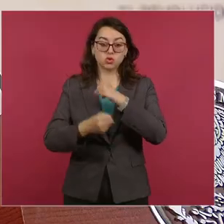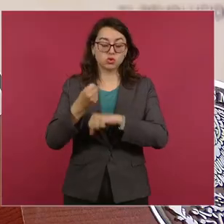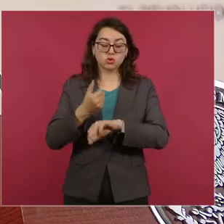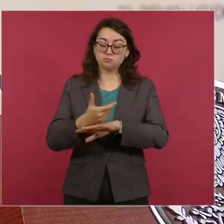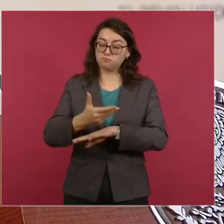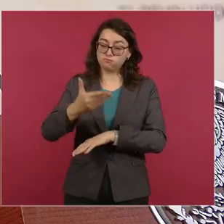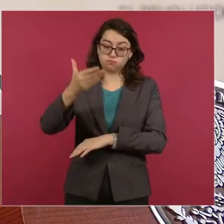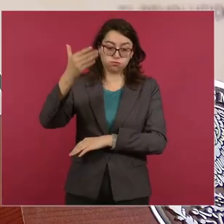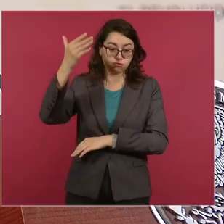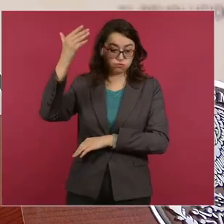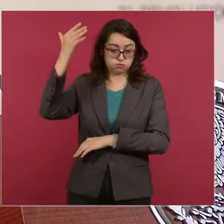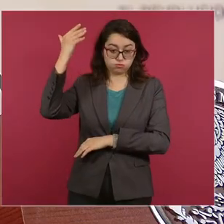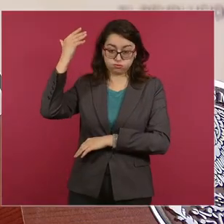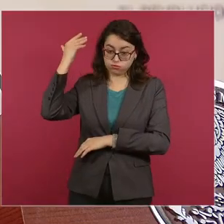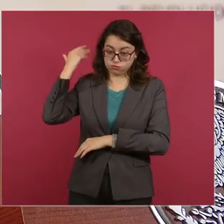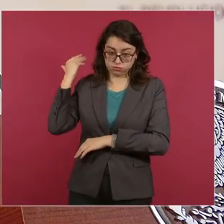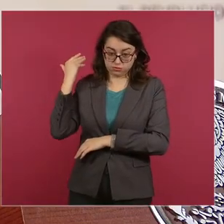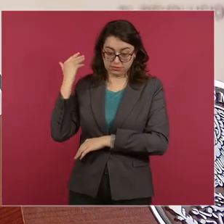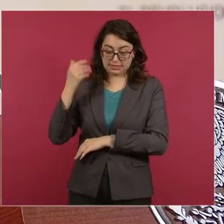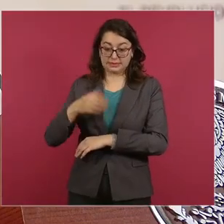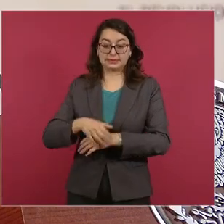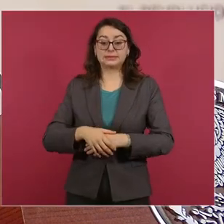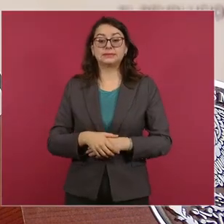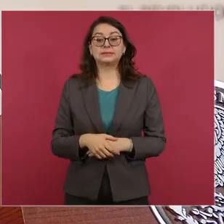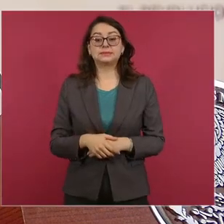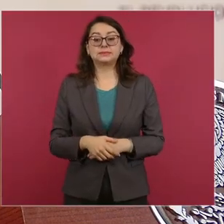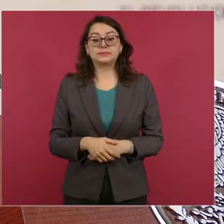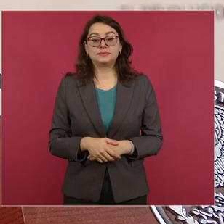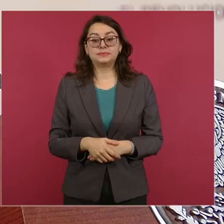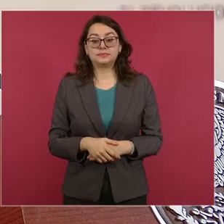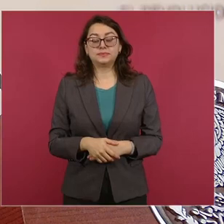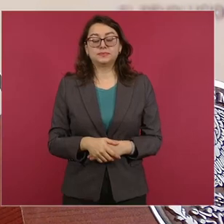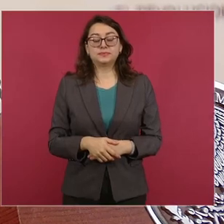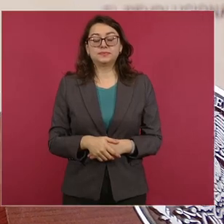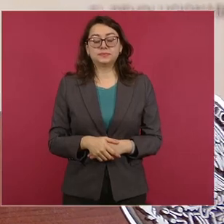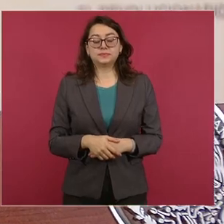cuando era Calderón